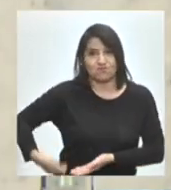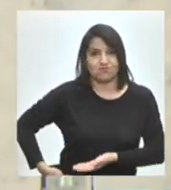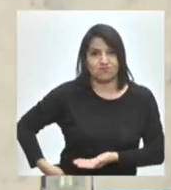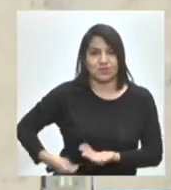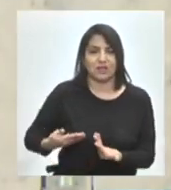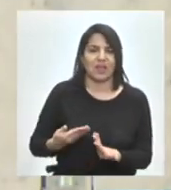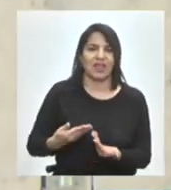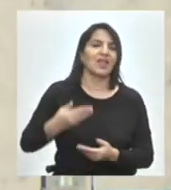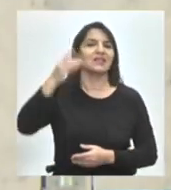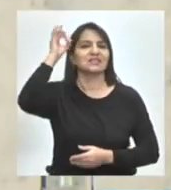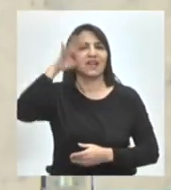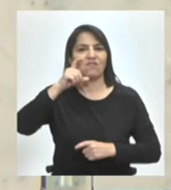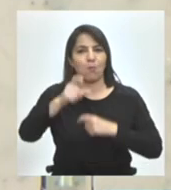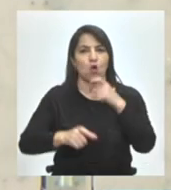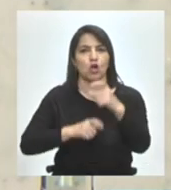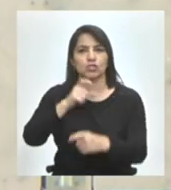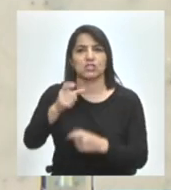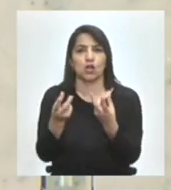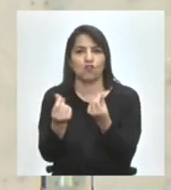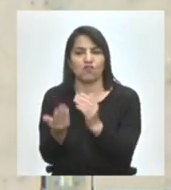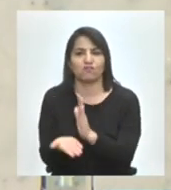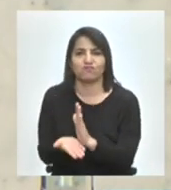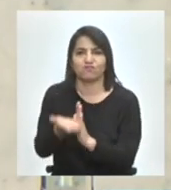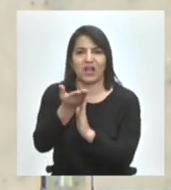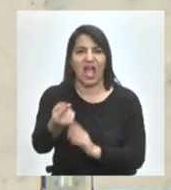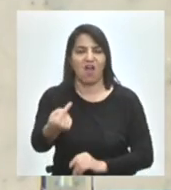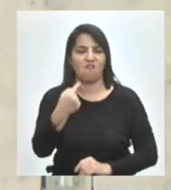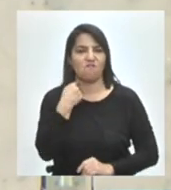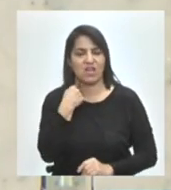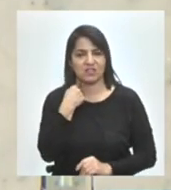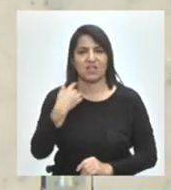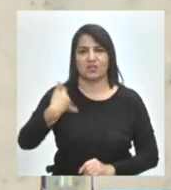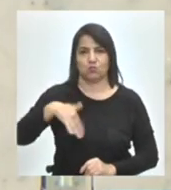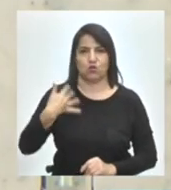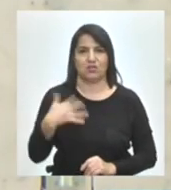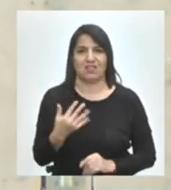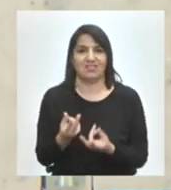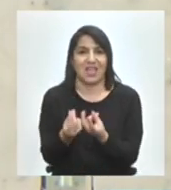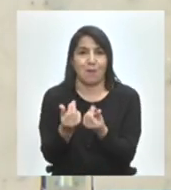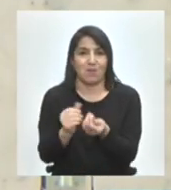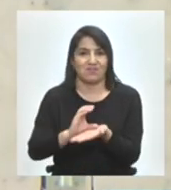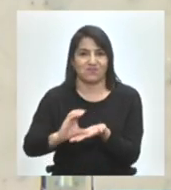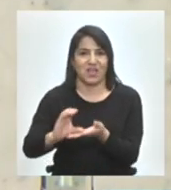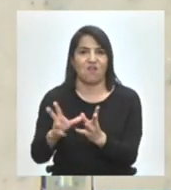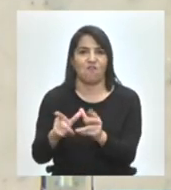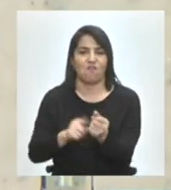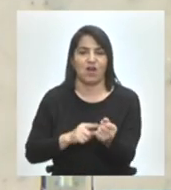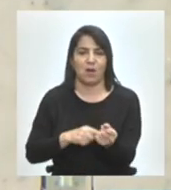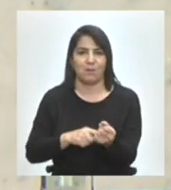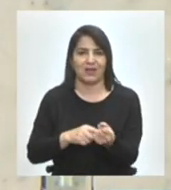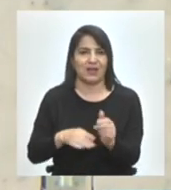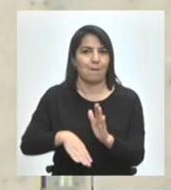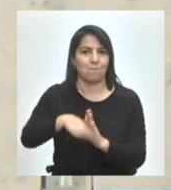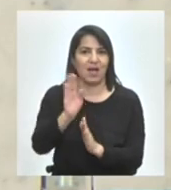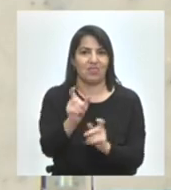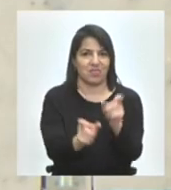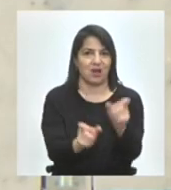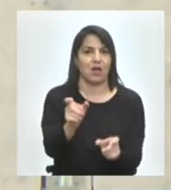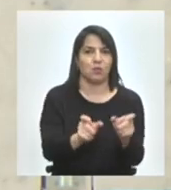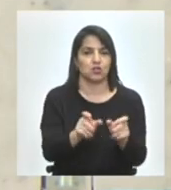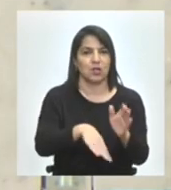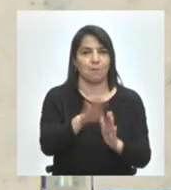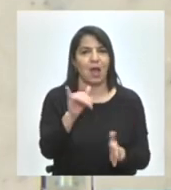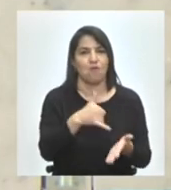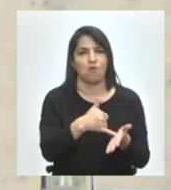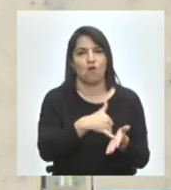que el ciclo inflacionario está golpeando muy fuertemente el presupuesto familiar, sobre todo de los sectores más vulnerables y de la